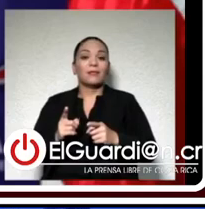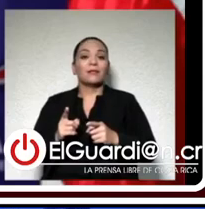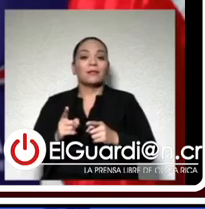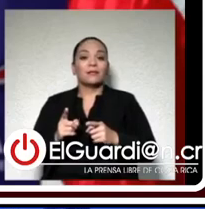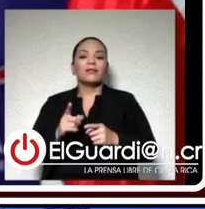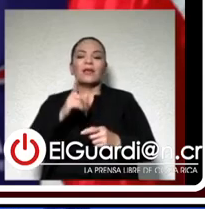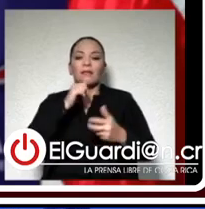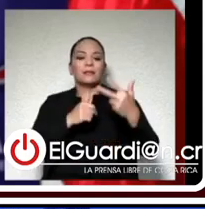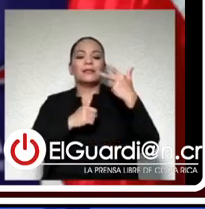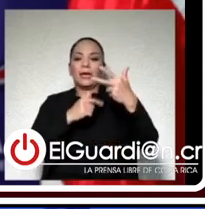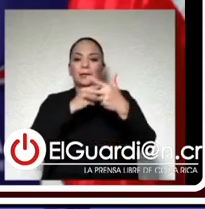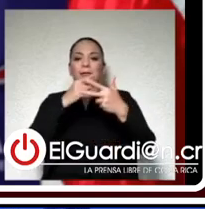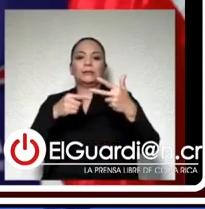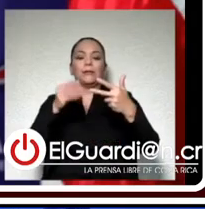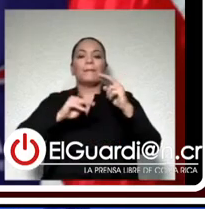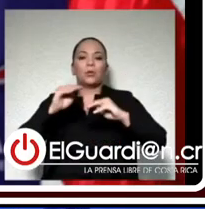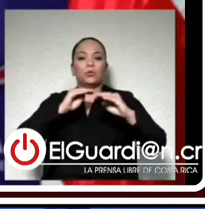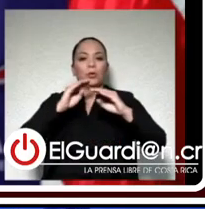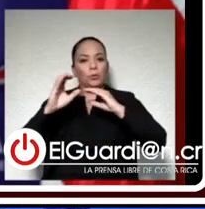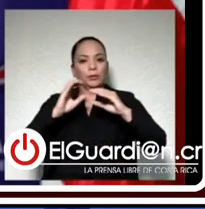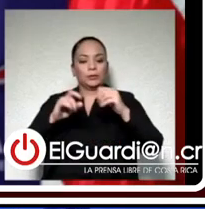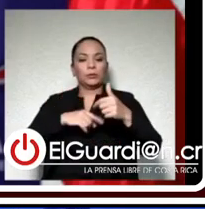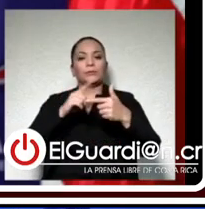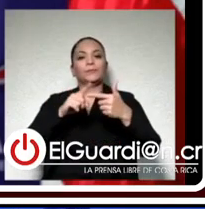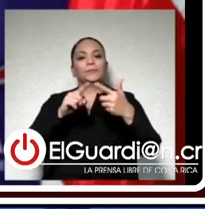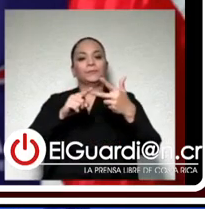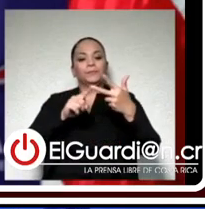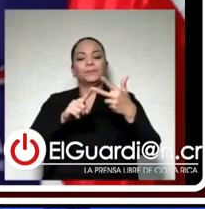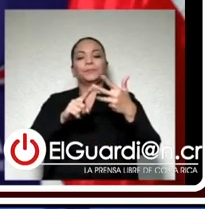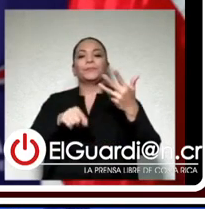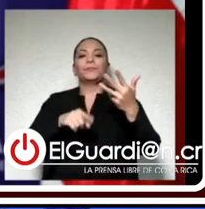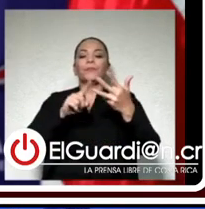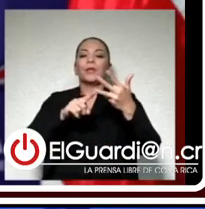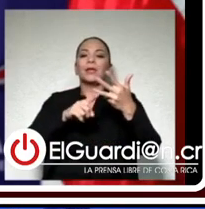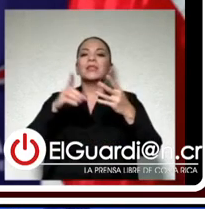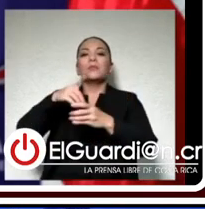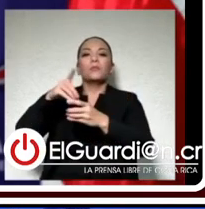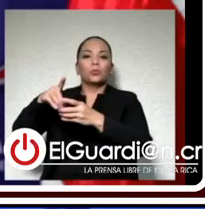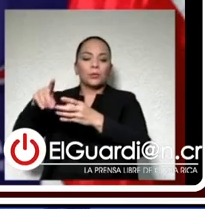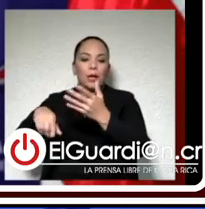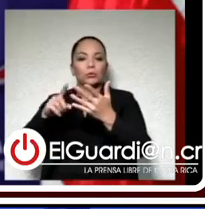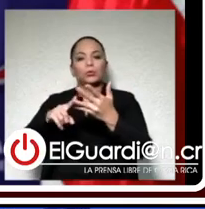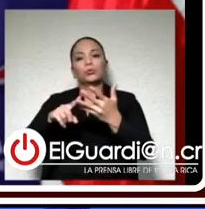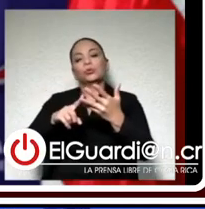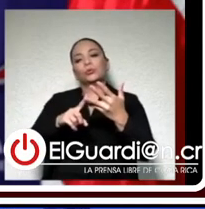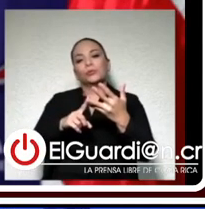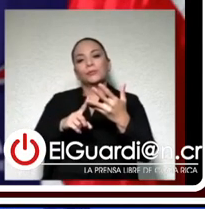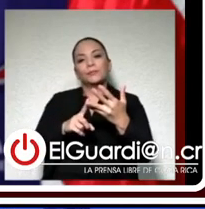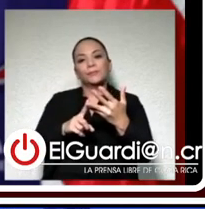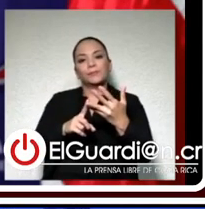de prensa, algunos diputados, y el tema de